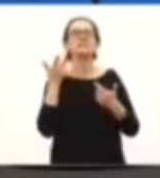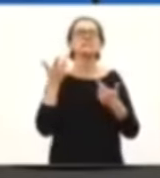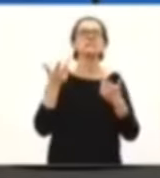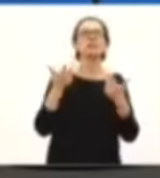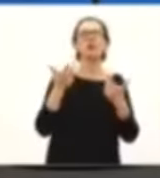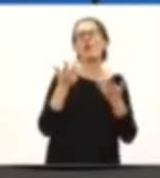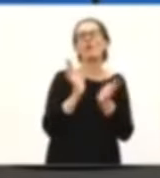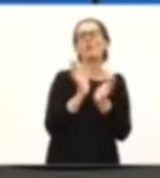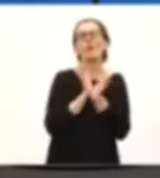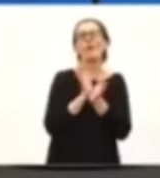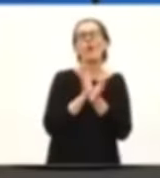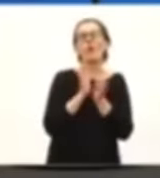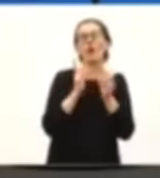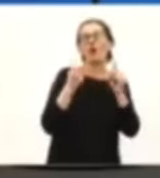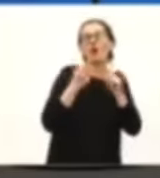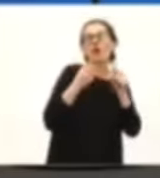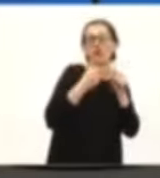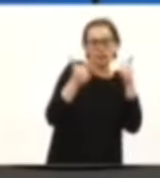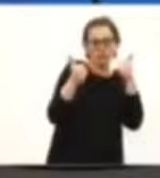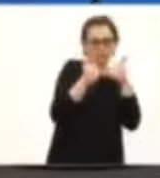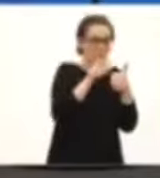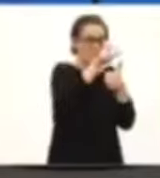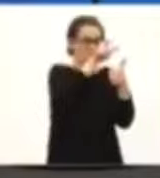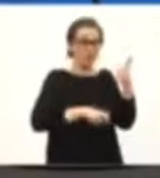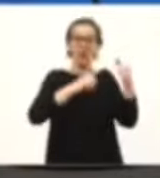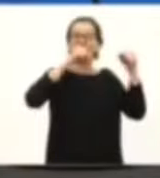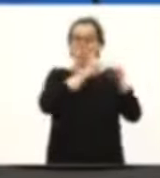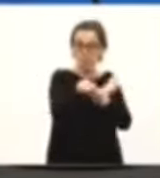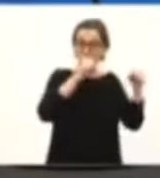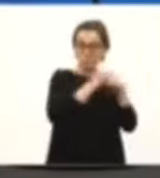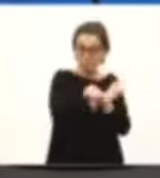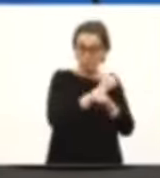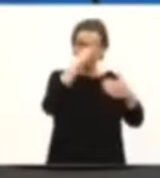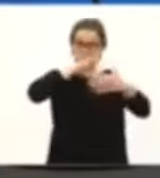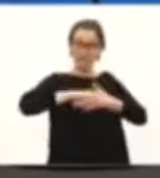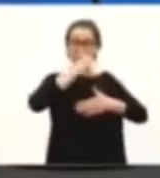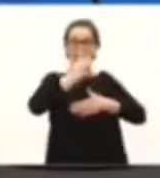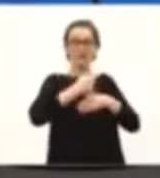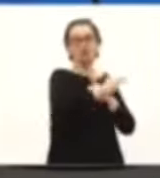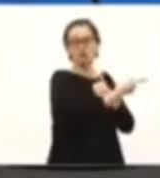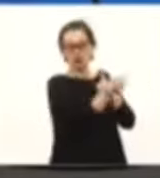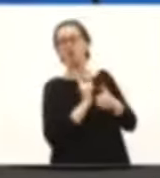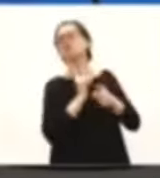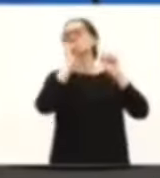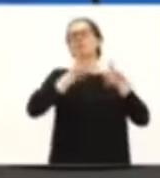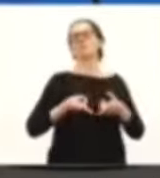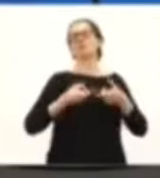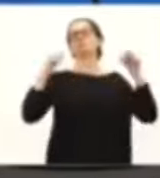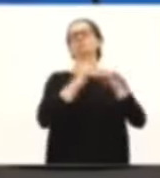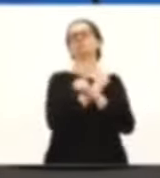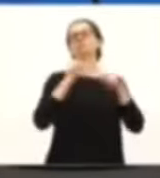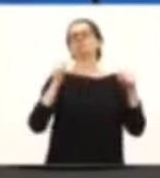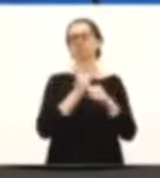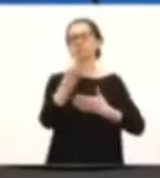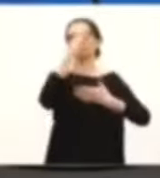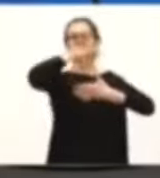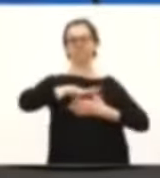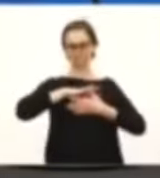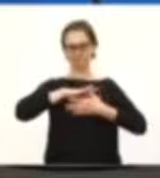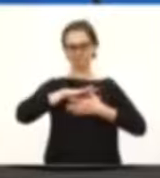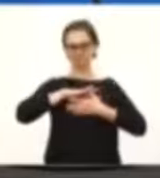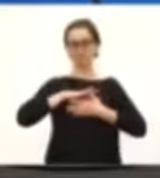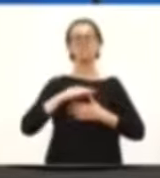Todo contacto estrecho de un positivo será considerado positivo. ¿Esto cómo lo vamos a informar? Lo vamos a informar todos los